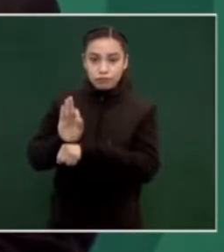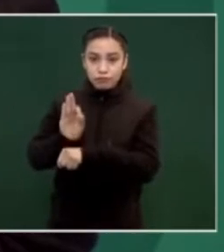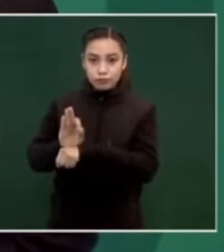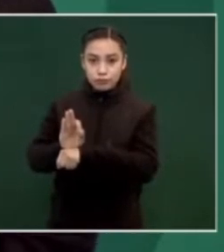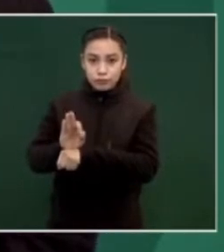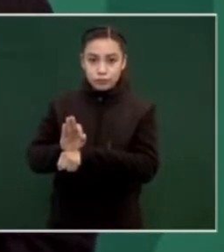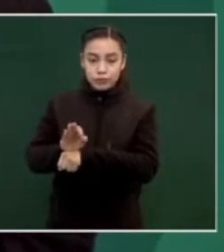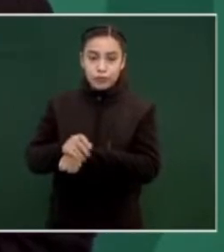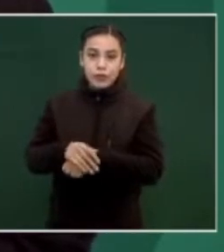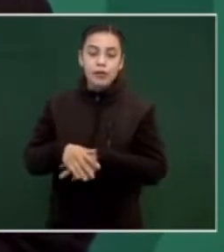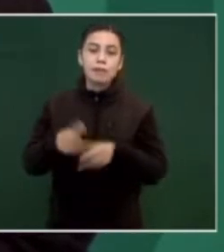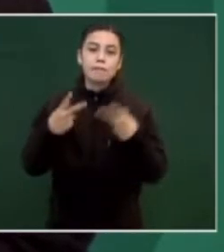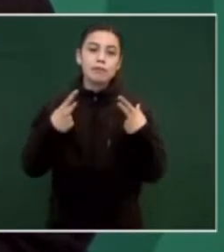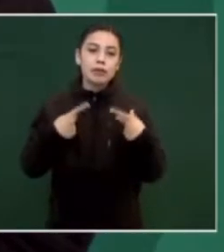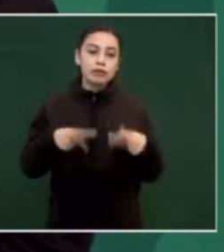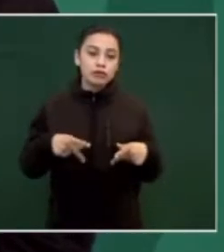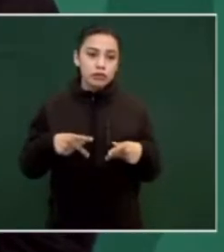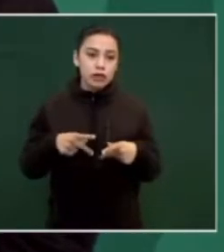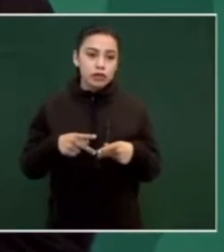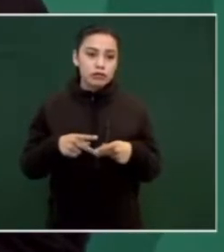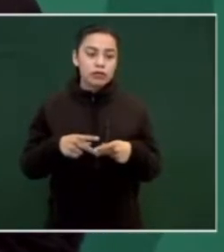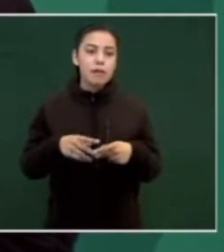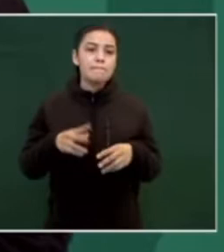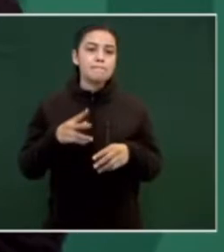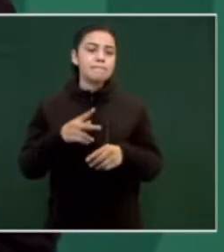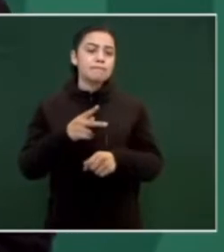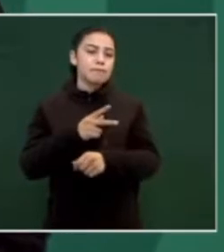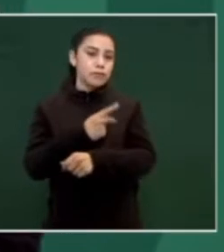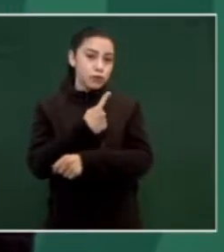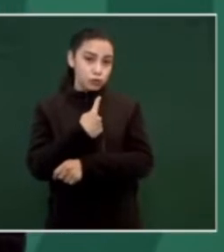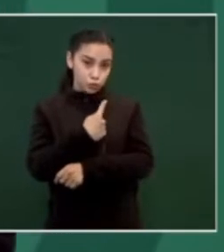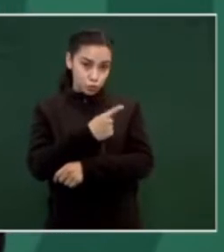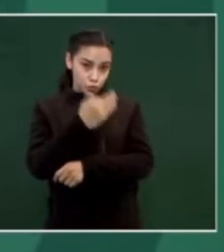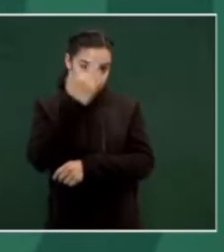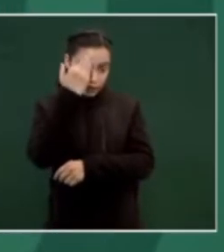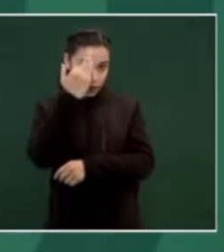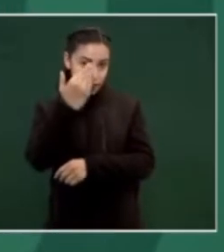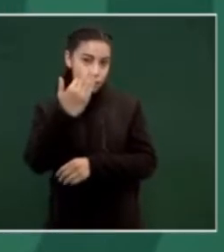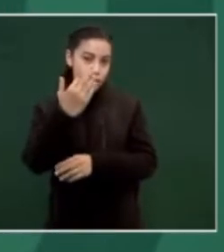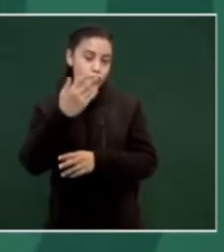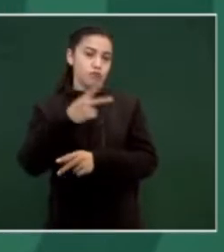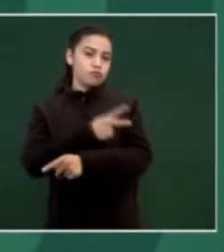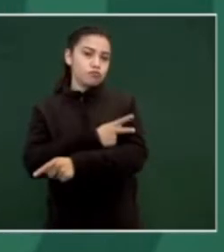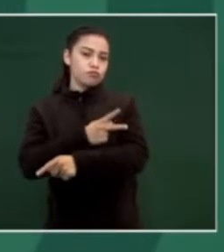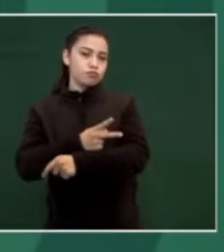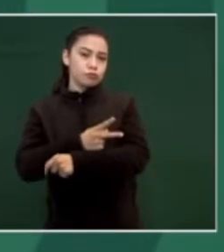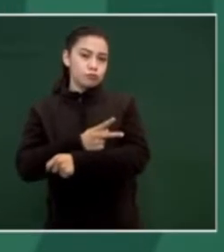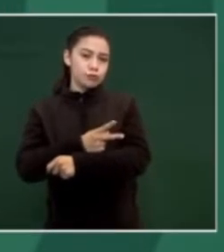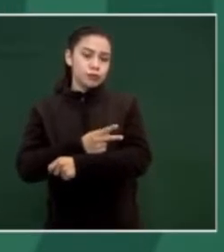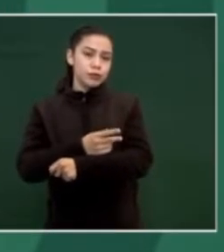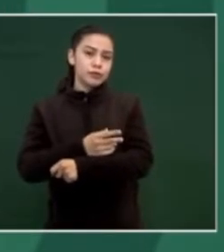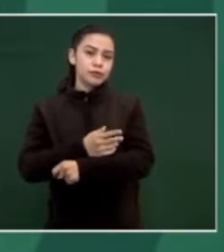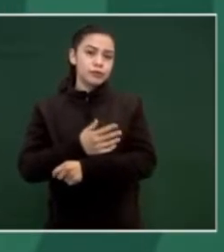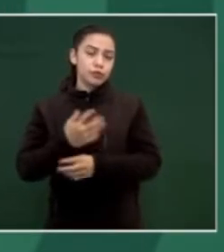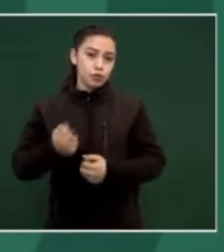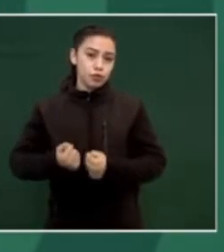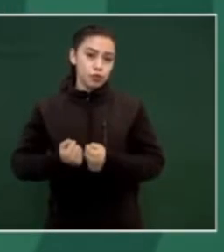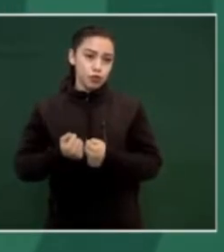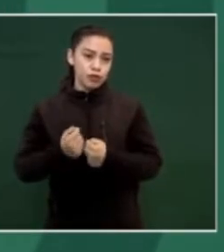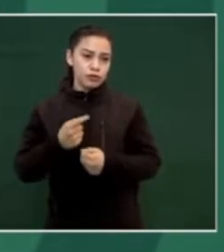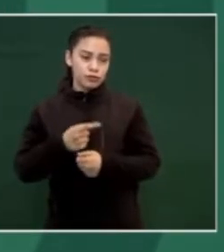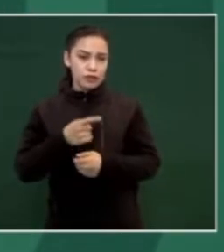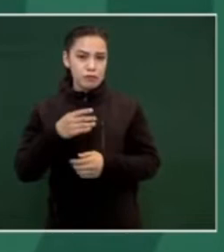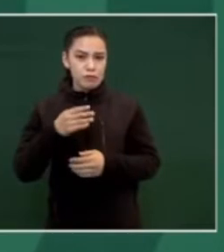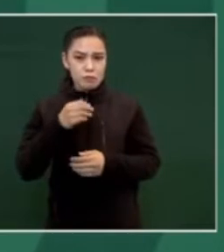los poderosos de su tiempo lo esperaban lo llamaban